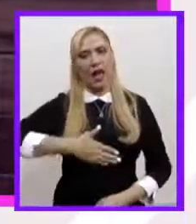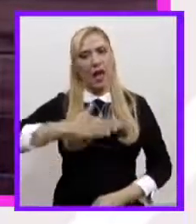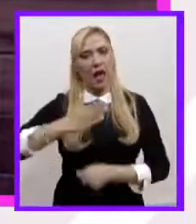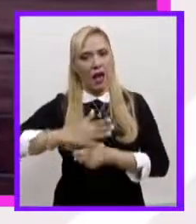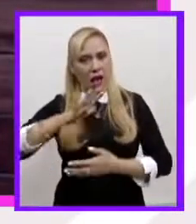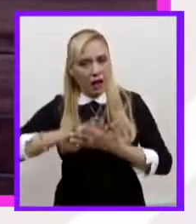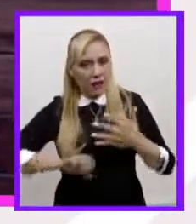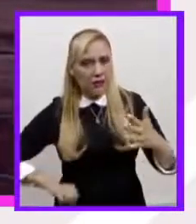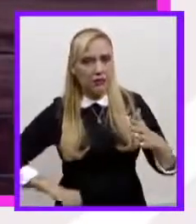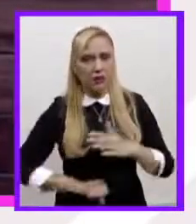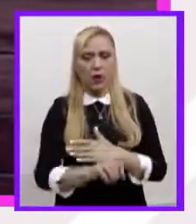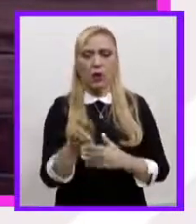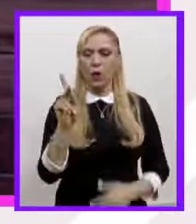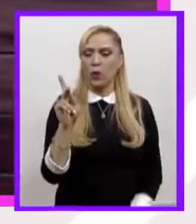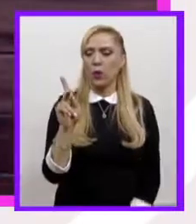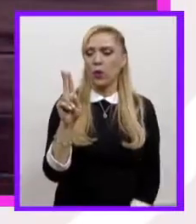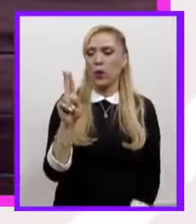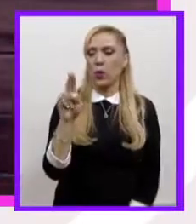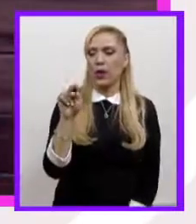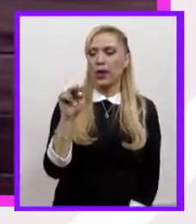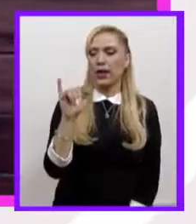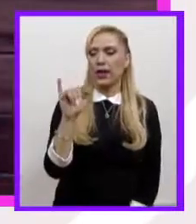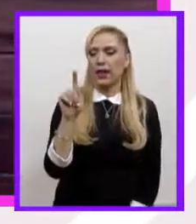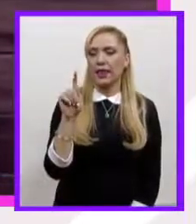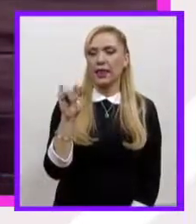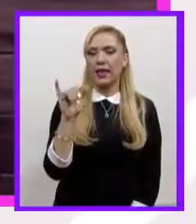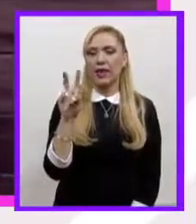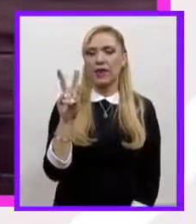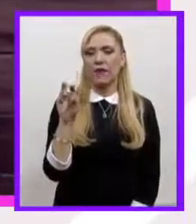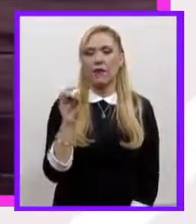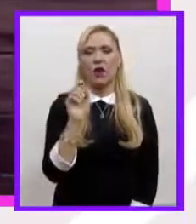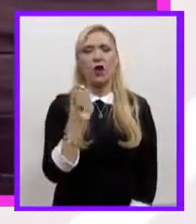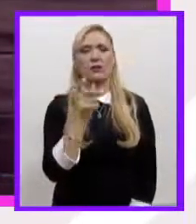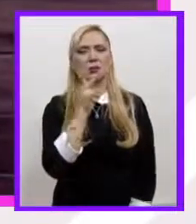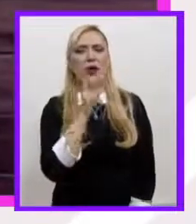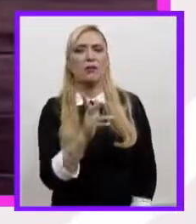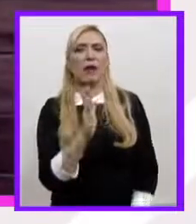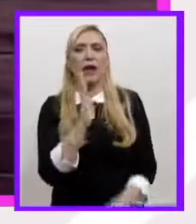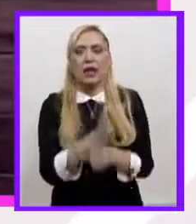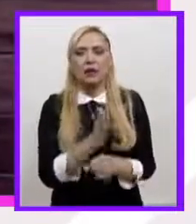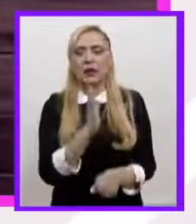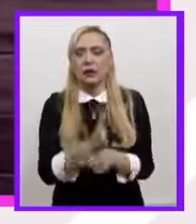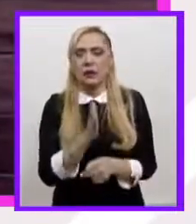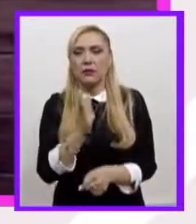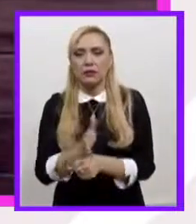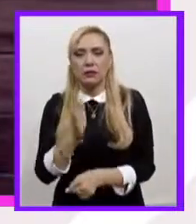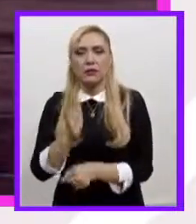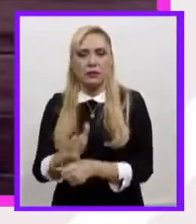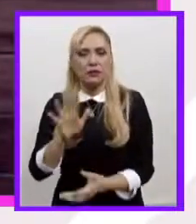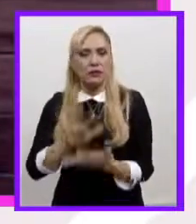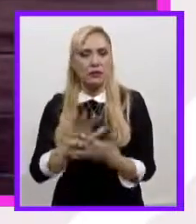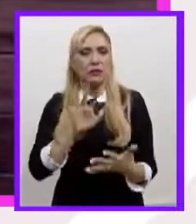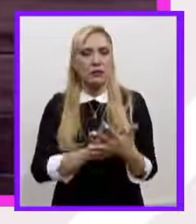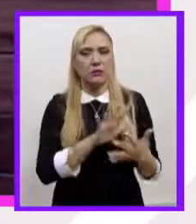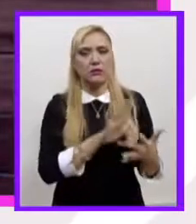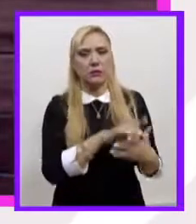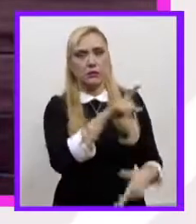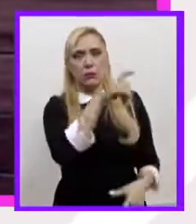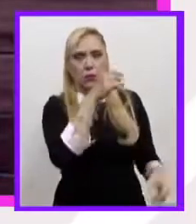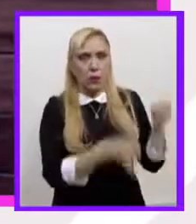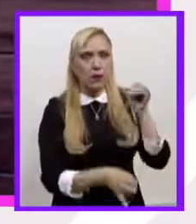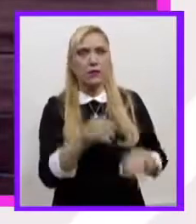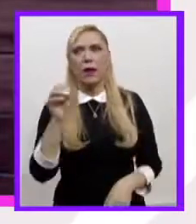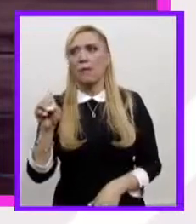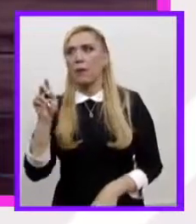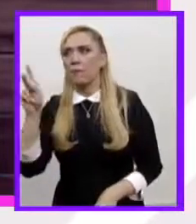diría Zaffaroni, ¿no? Que el poder punitivo, a contrario de lo que se piensa, no son los jueces ni los ministerios